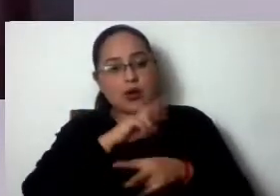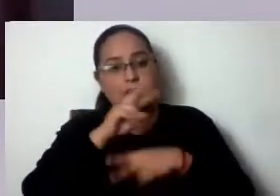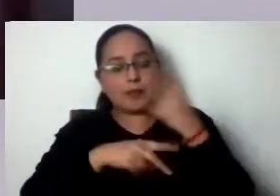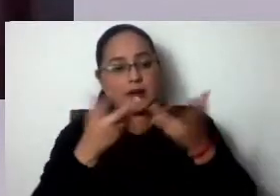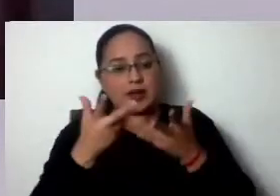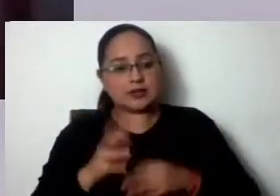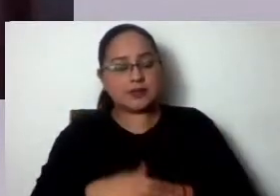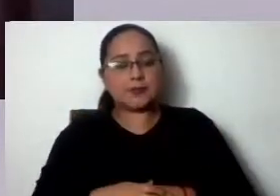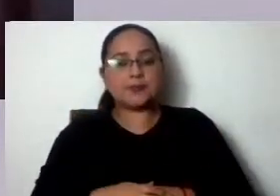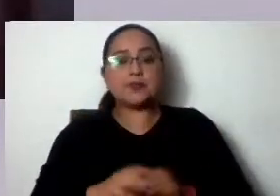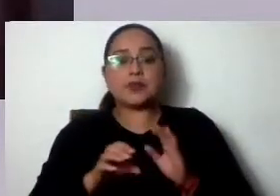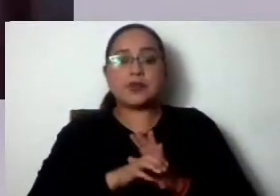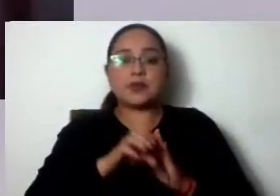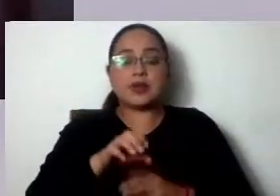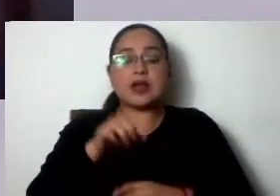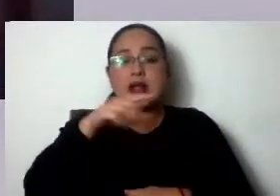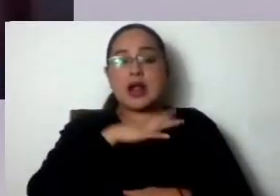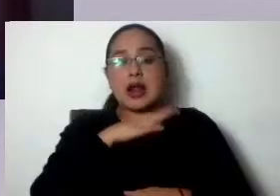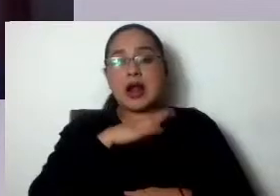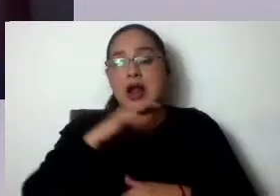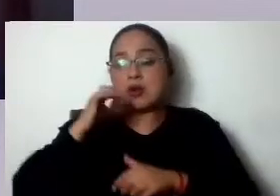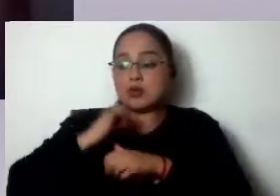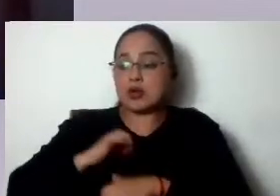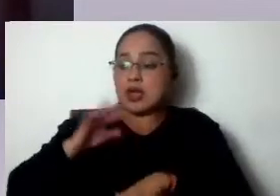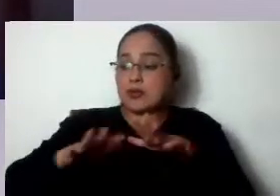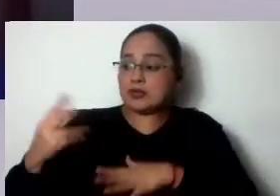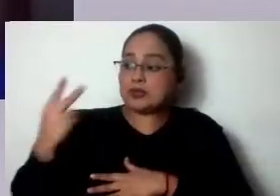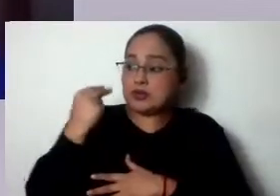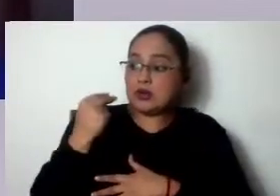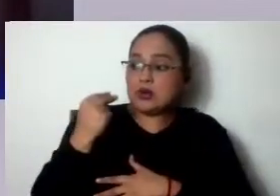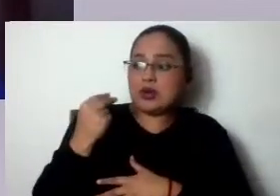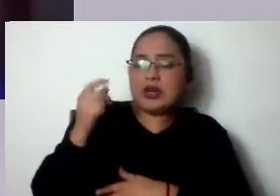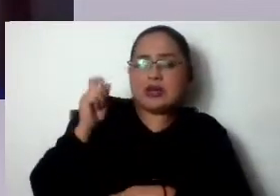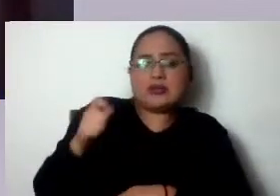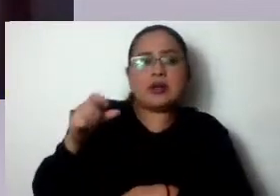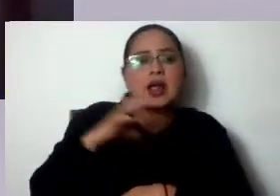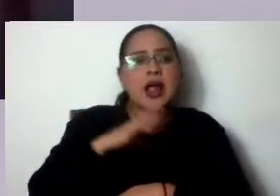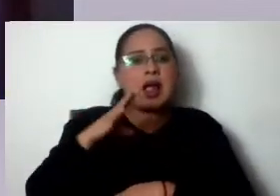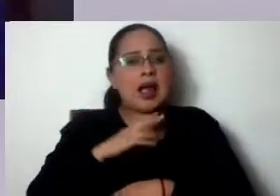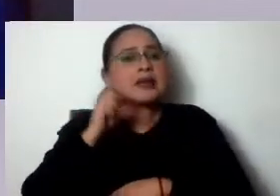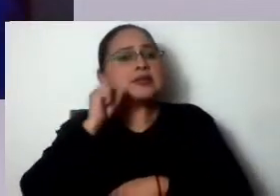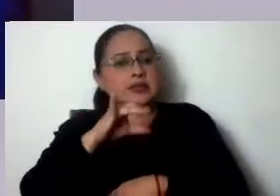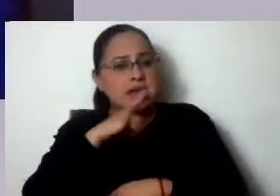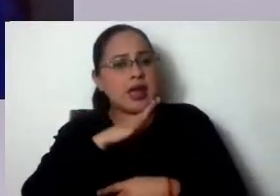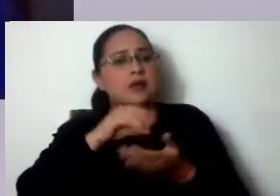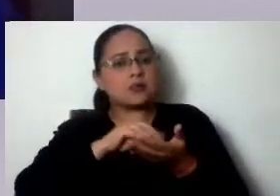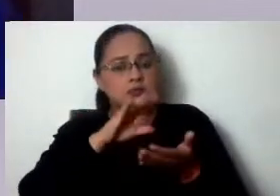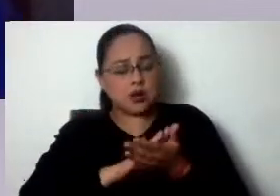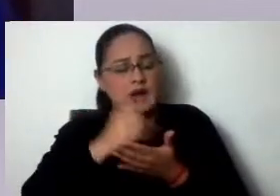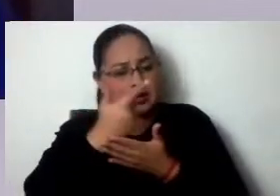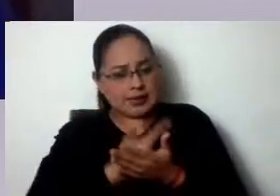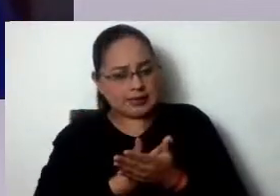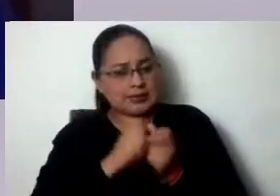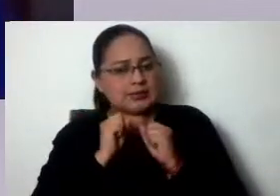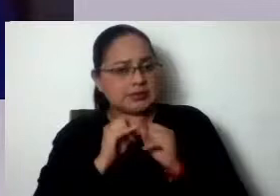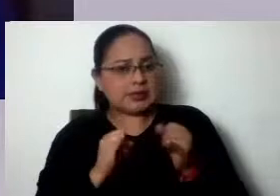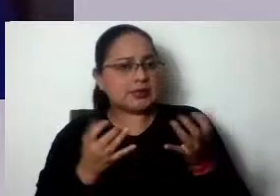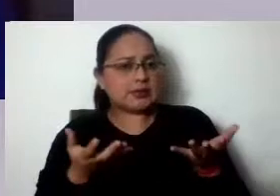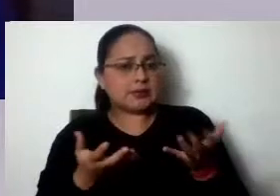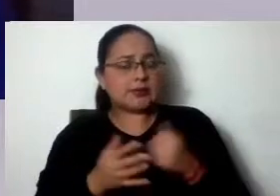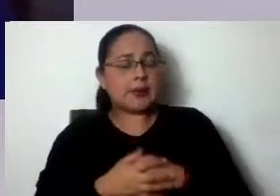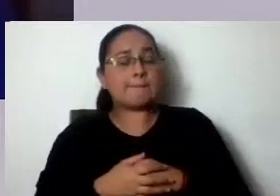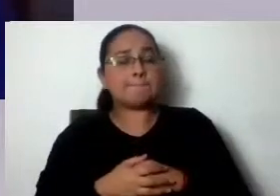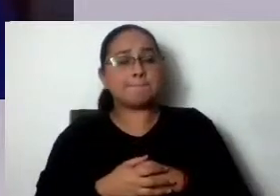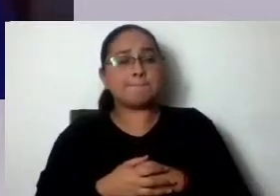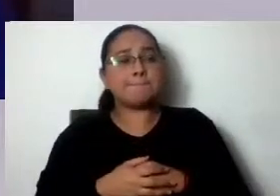mismo que es posible que la negativa de la autoridad se refiere a un medicamento que sí esté previsto en dichos catálogos a